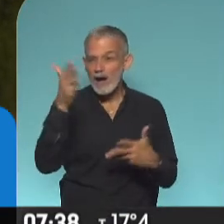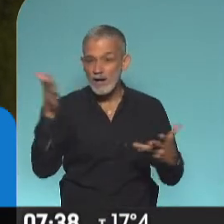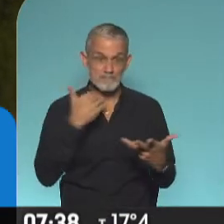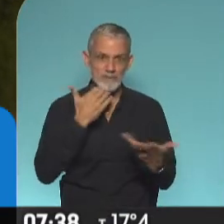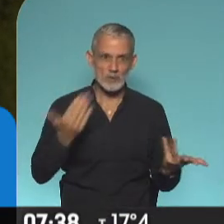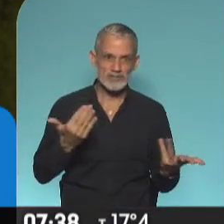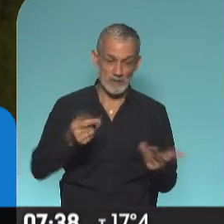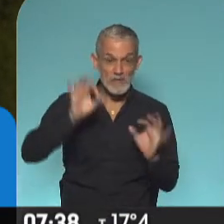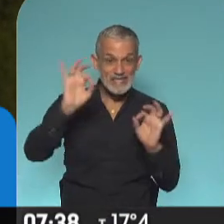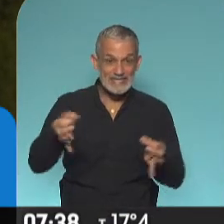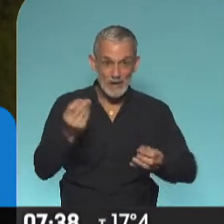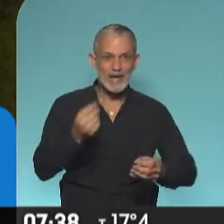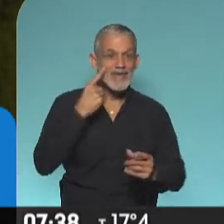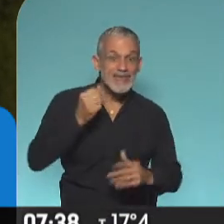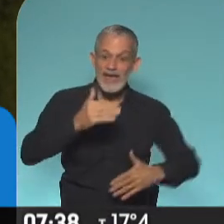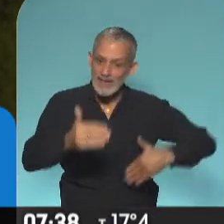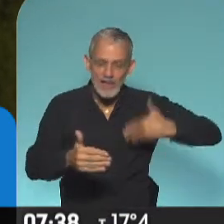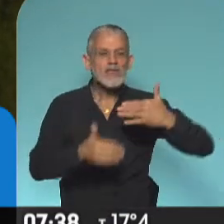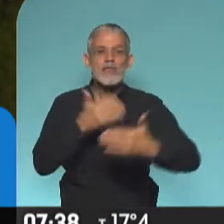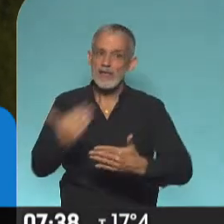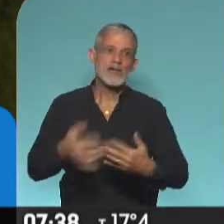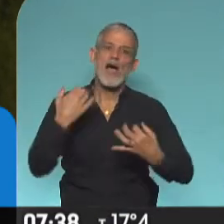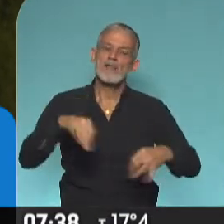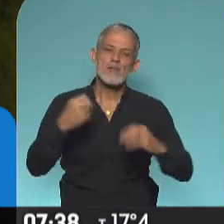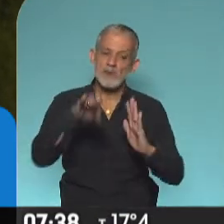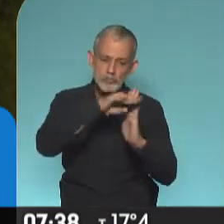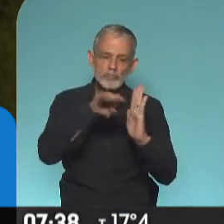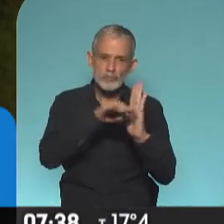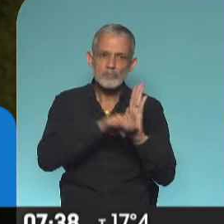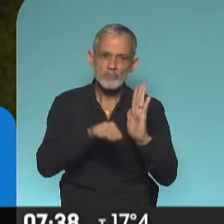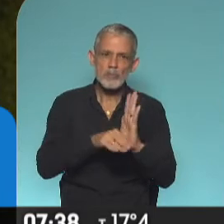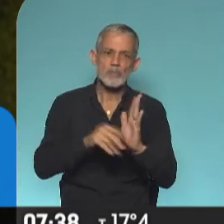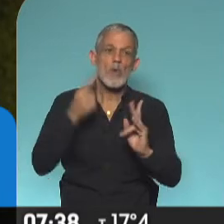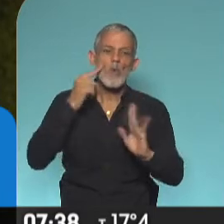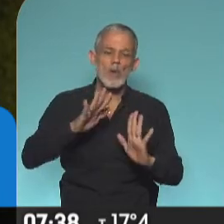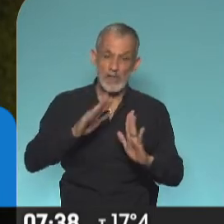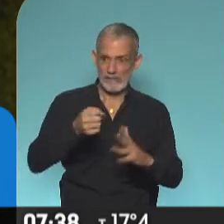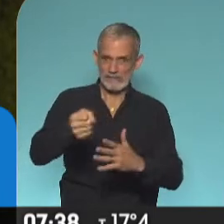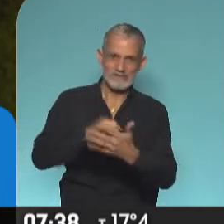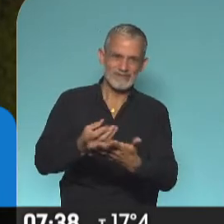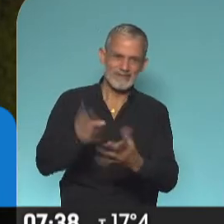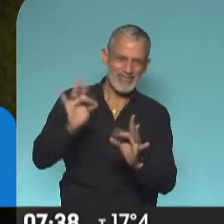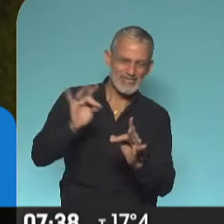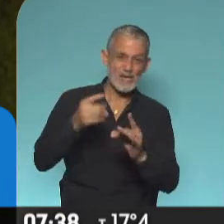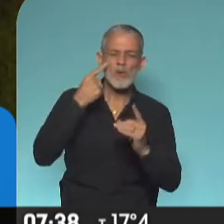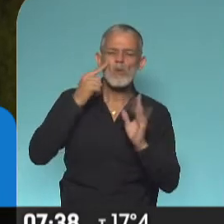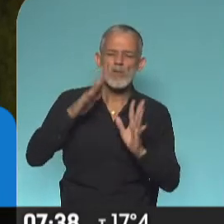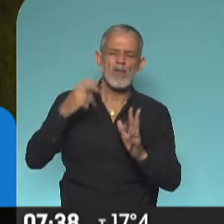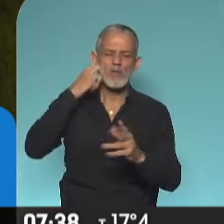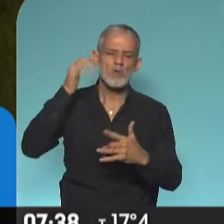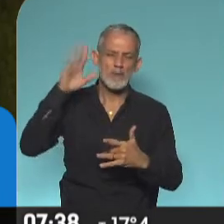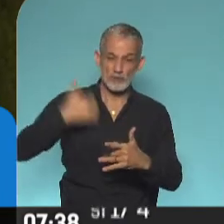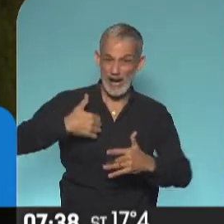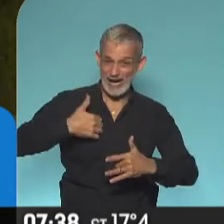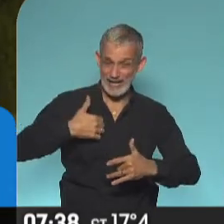pero saber que por lo menos el día a día, la hora a hora, tiene que ser esos por lo menos ítems de cuidado. Se viene fin de año, atención con los adultos mayores. Recordemos,